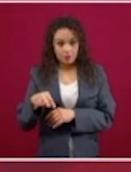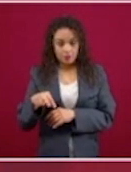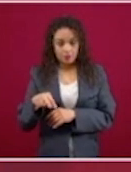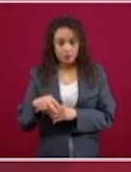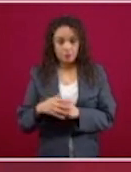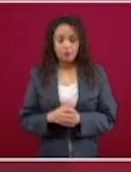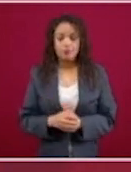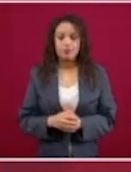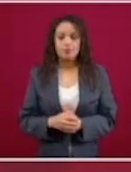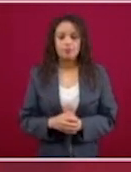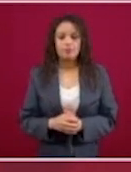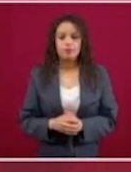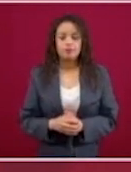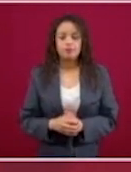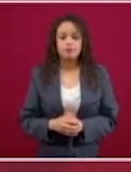porque